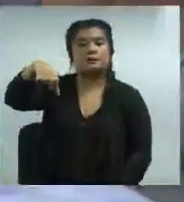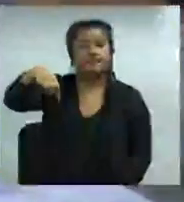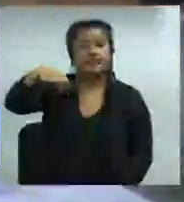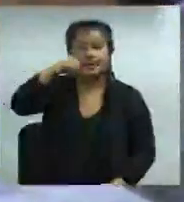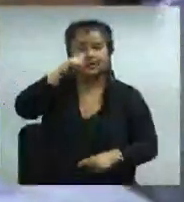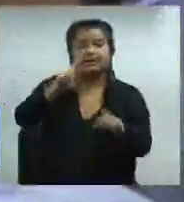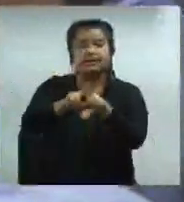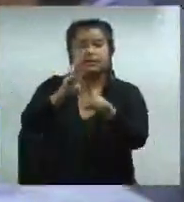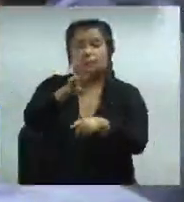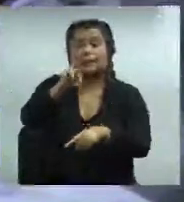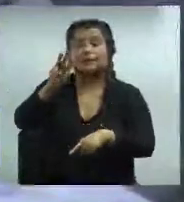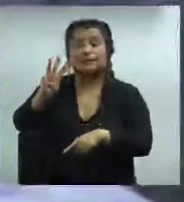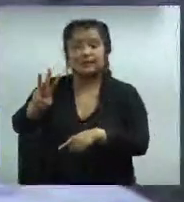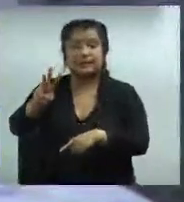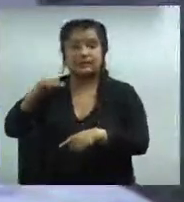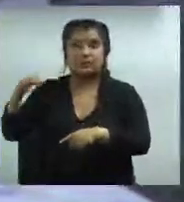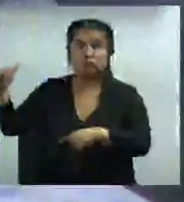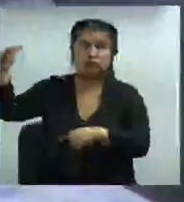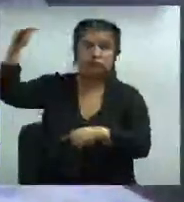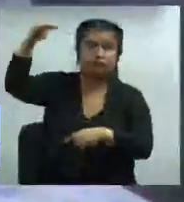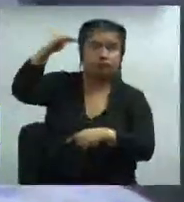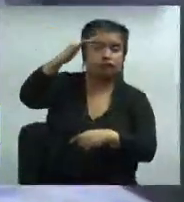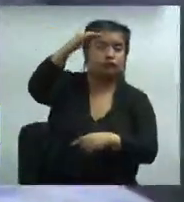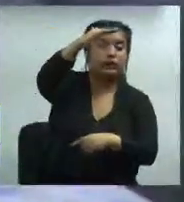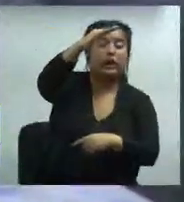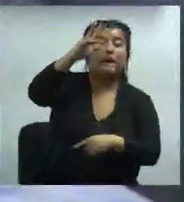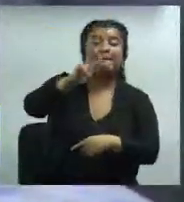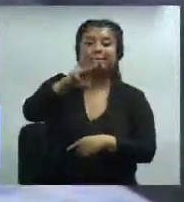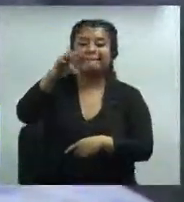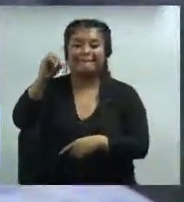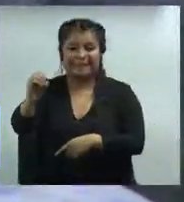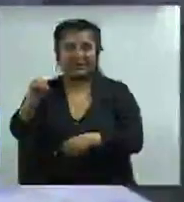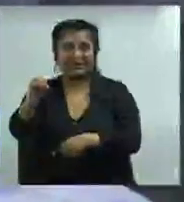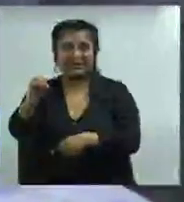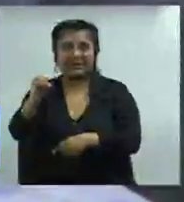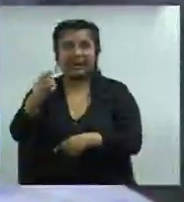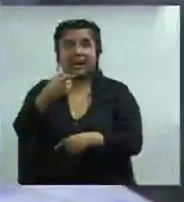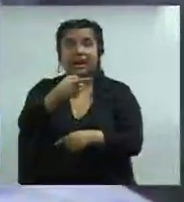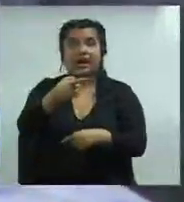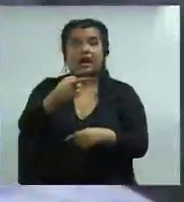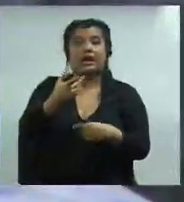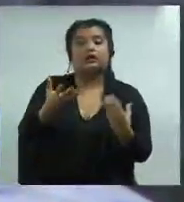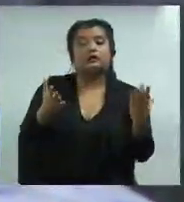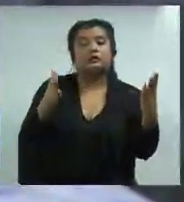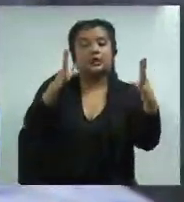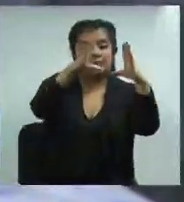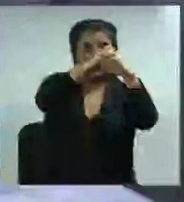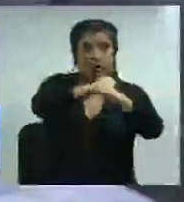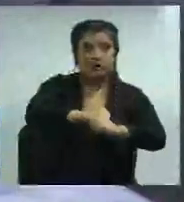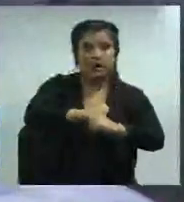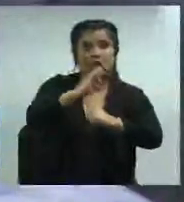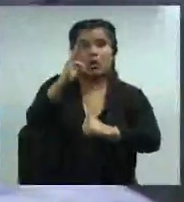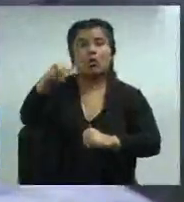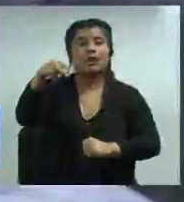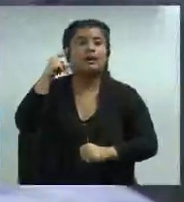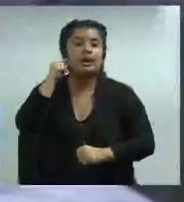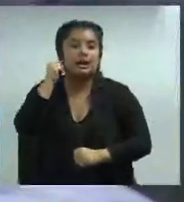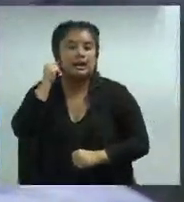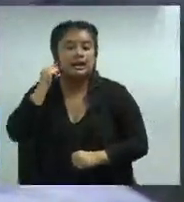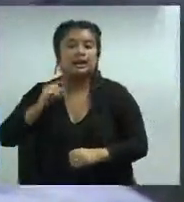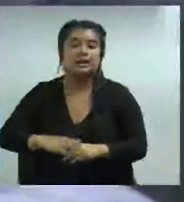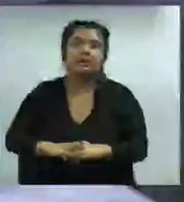De esos 23 sobrevuelos, 20 los ha pagado una ONG que se